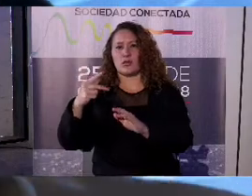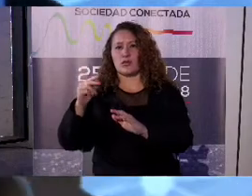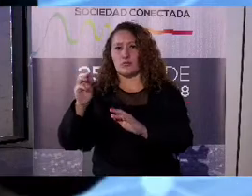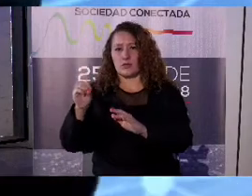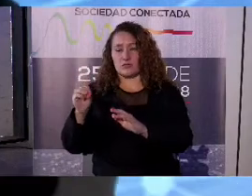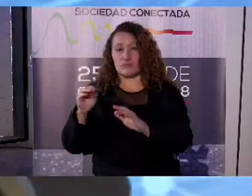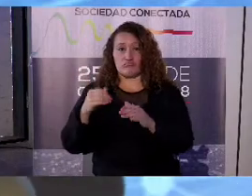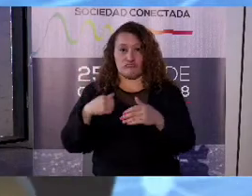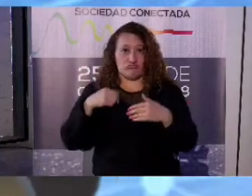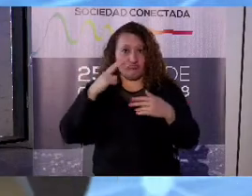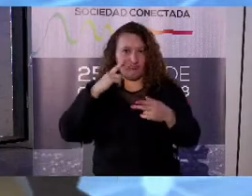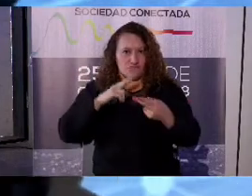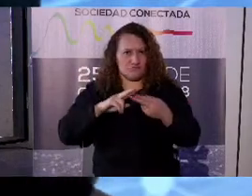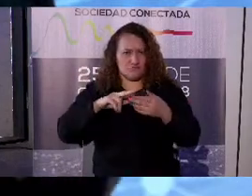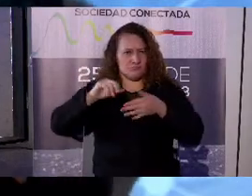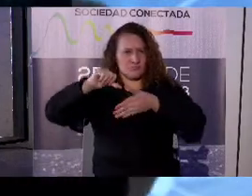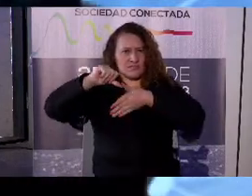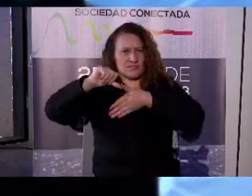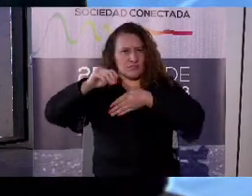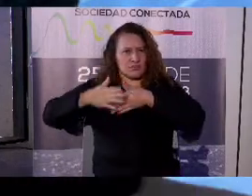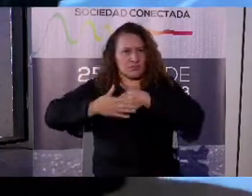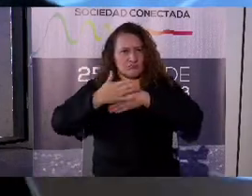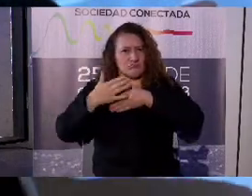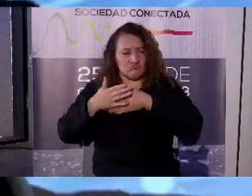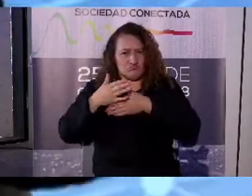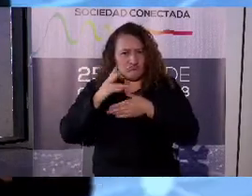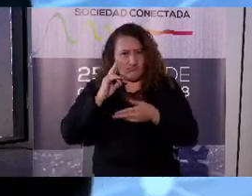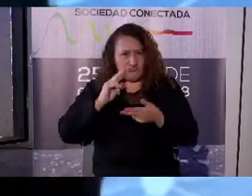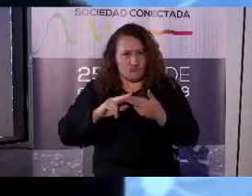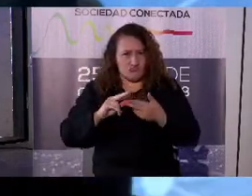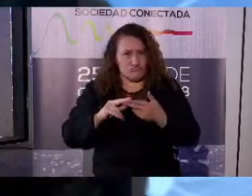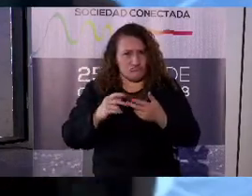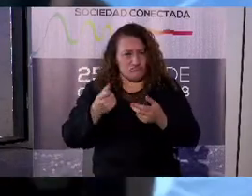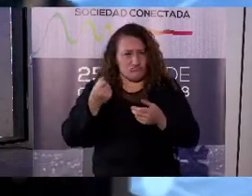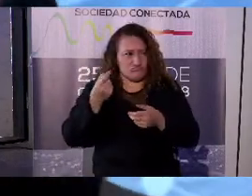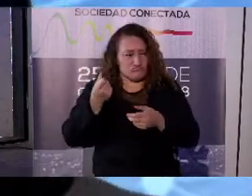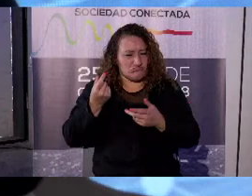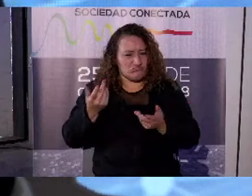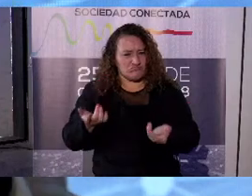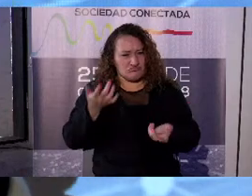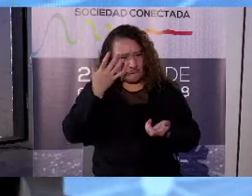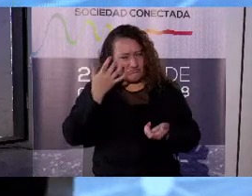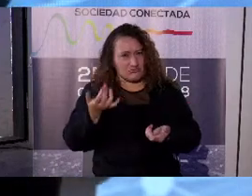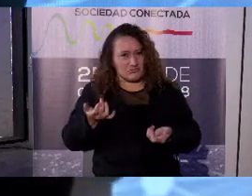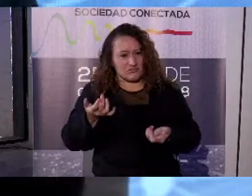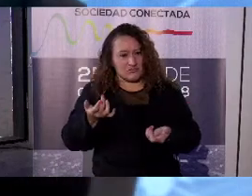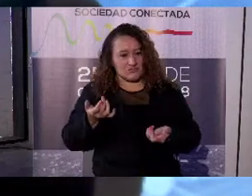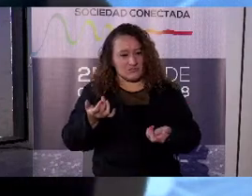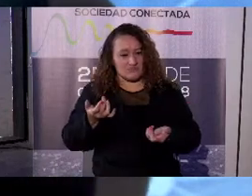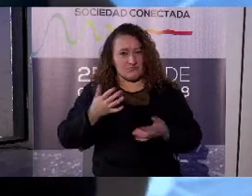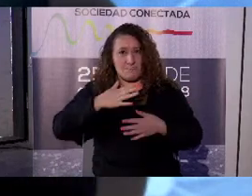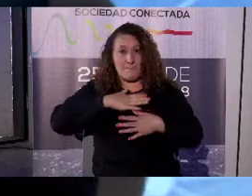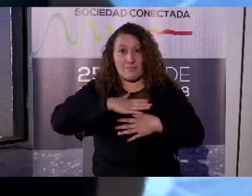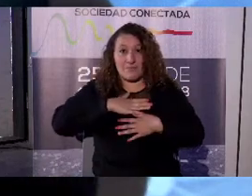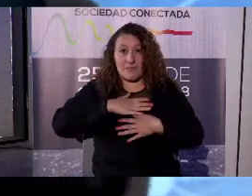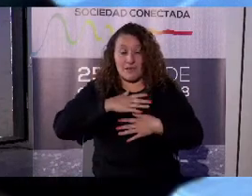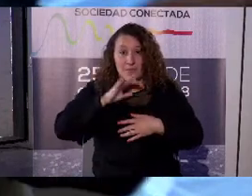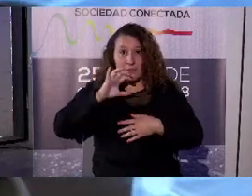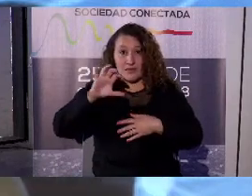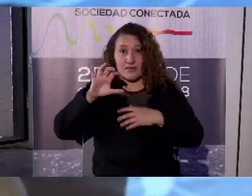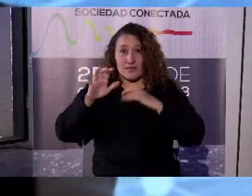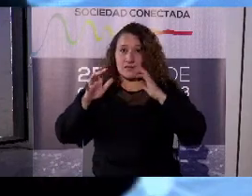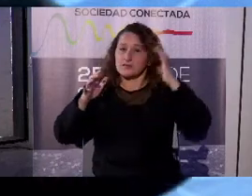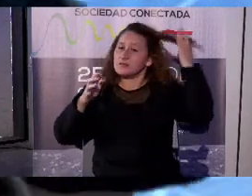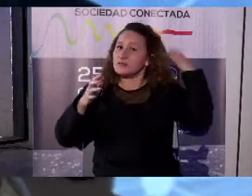yo no conozco que yo decía no tiene territorio en América del Sur yo no entiendo por qué además no conoce que mi país